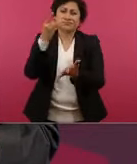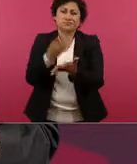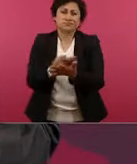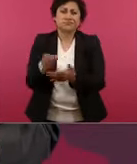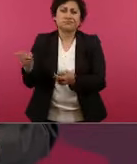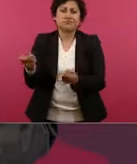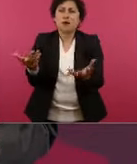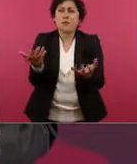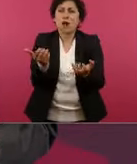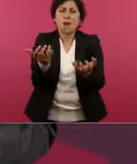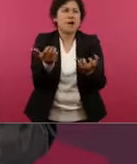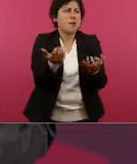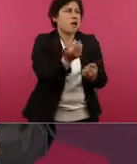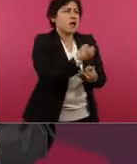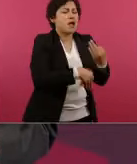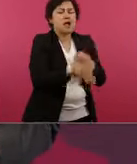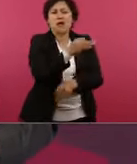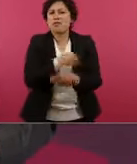poseer,